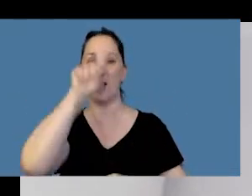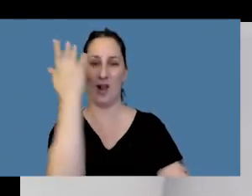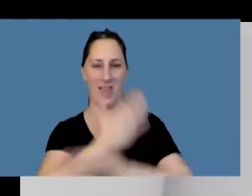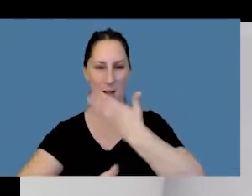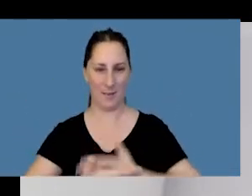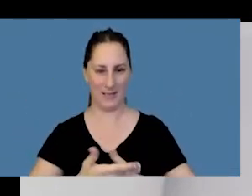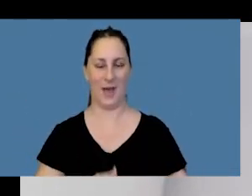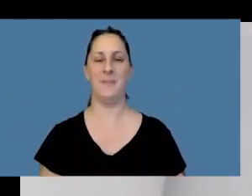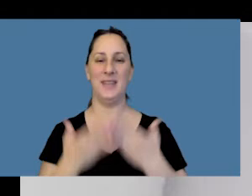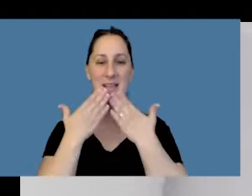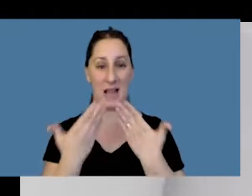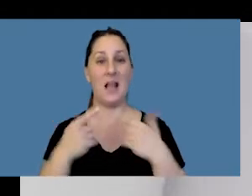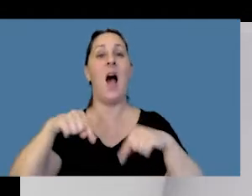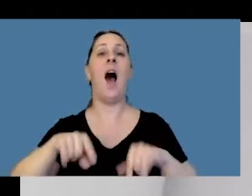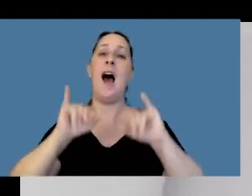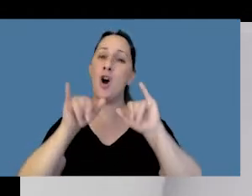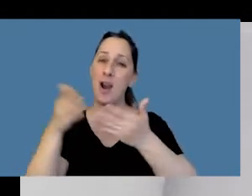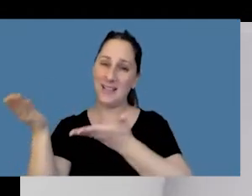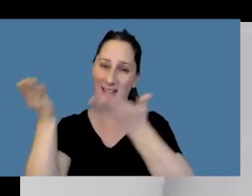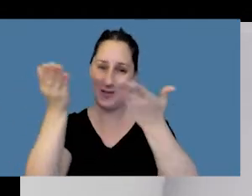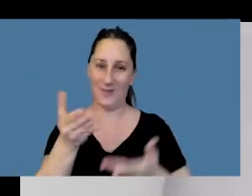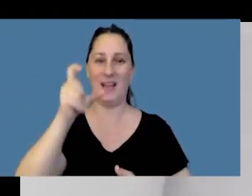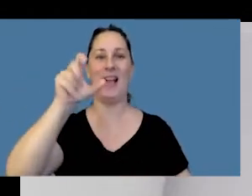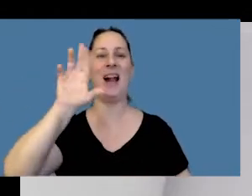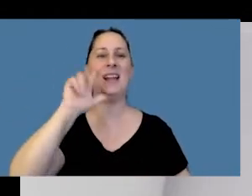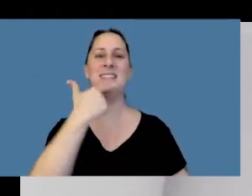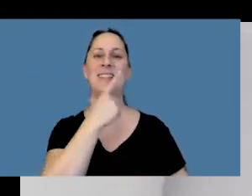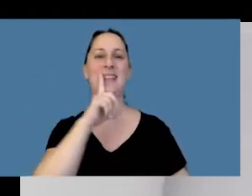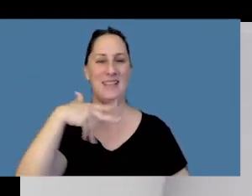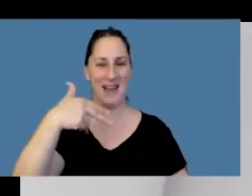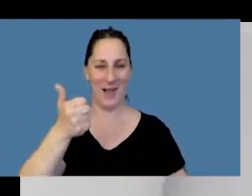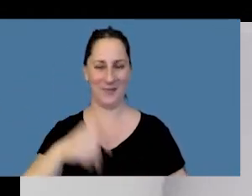Discapacidad. Ahora sí, Cris, te cedo la palabra.